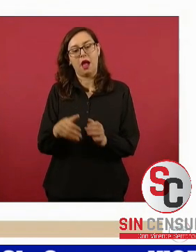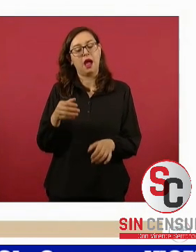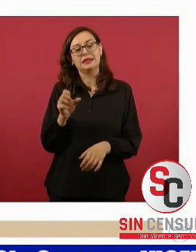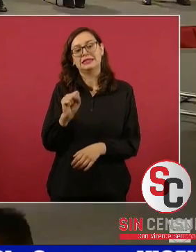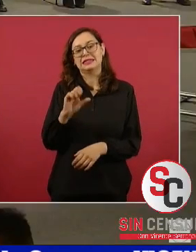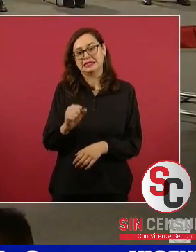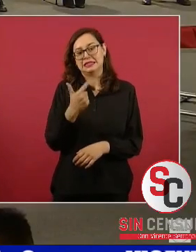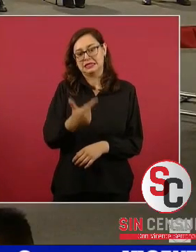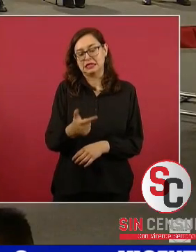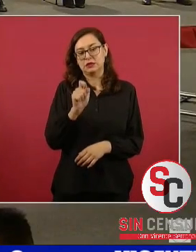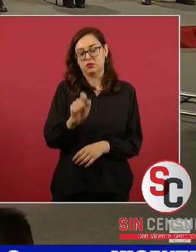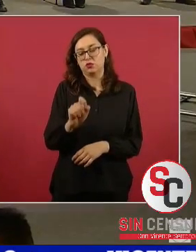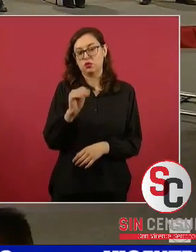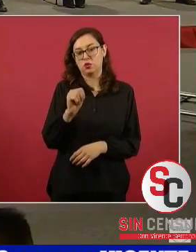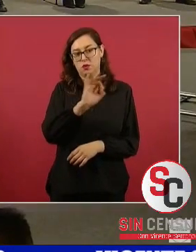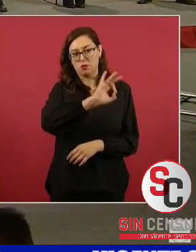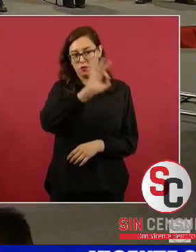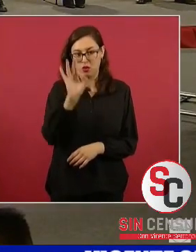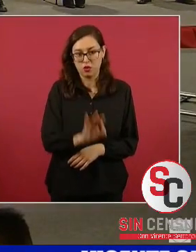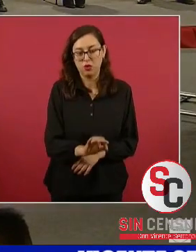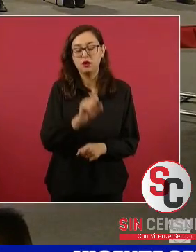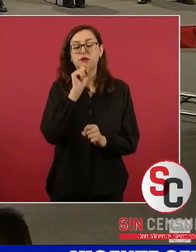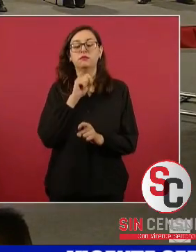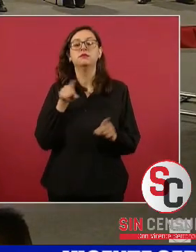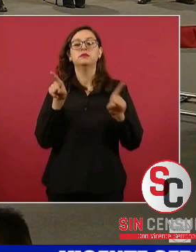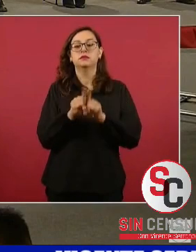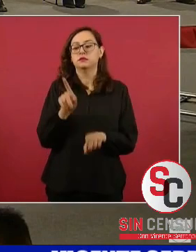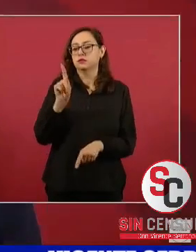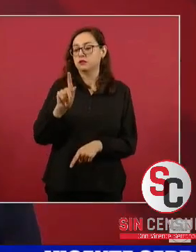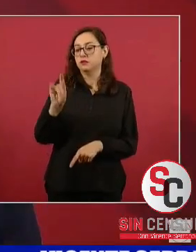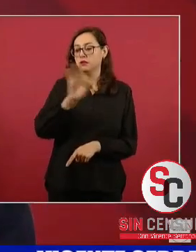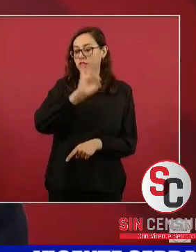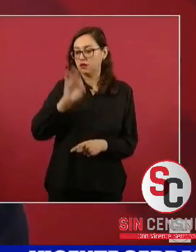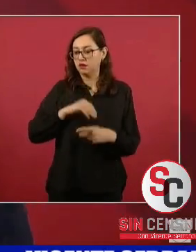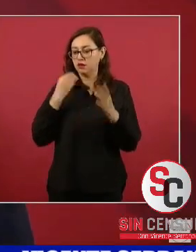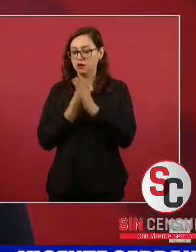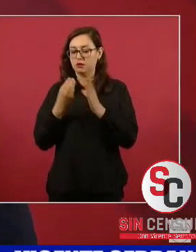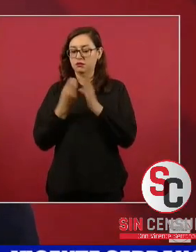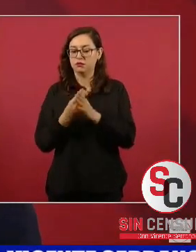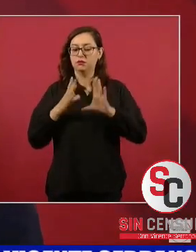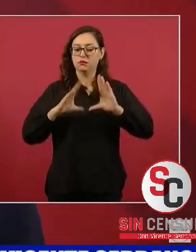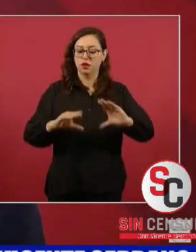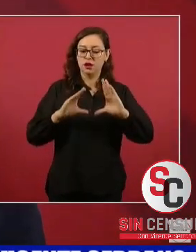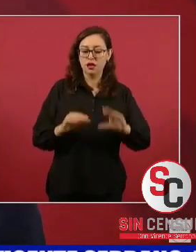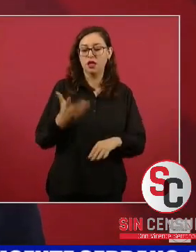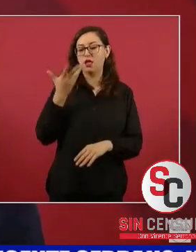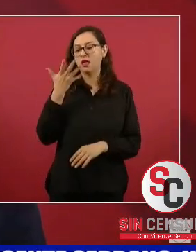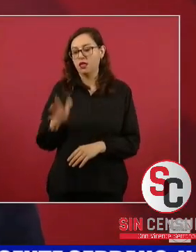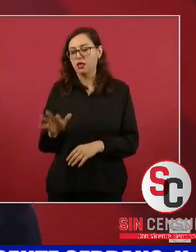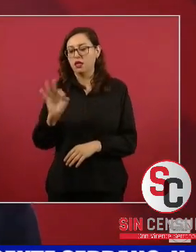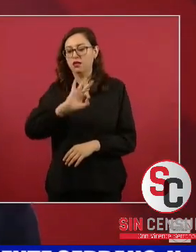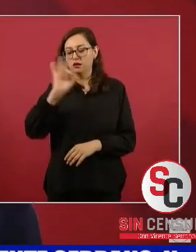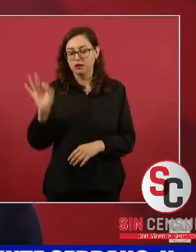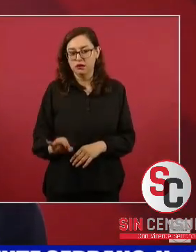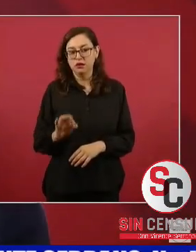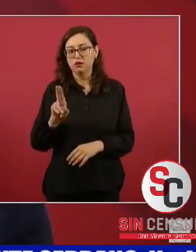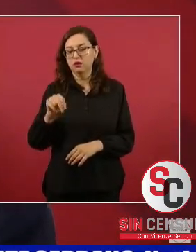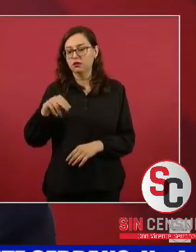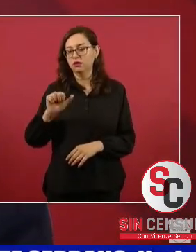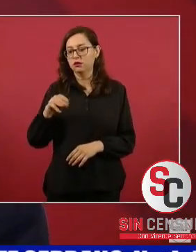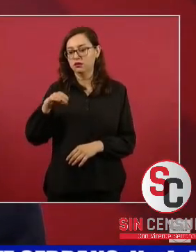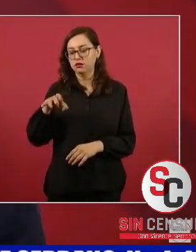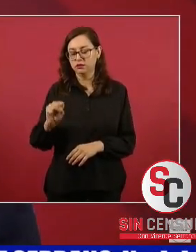el 100% del personal ya ha sido capacitado en los hospitales y el 10% en las unidades de primer nivel. También en cuanto